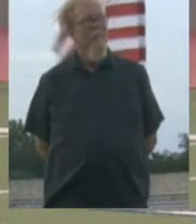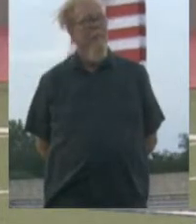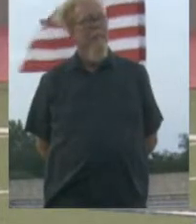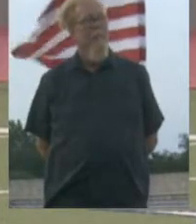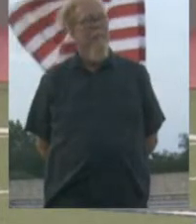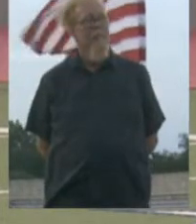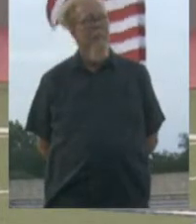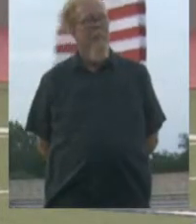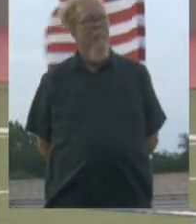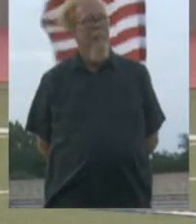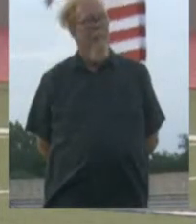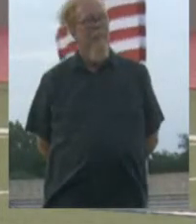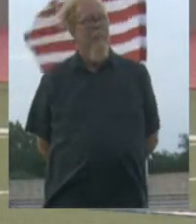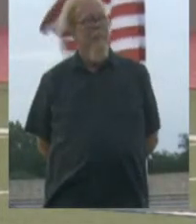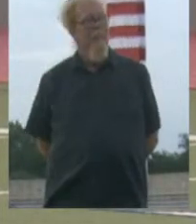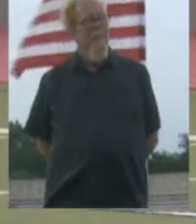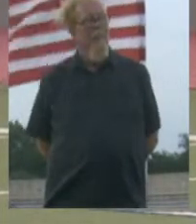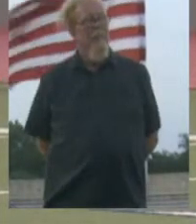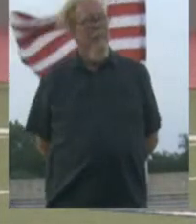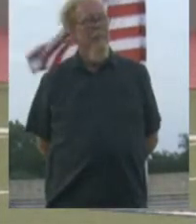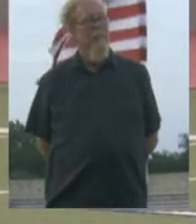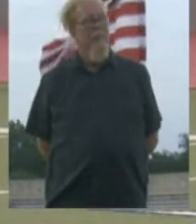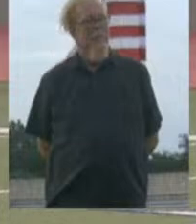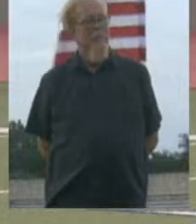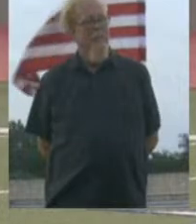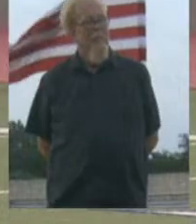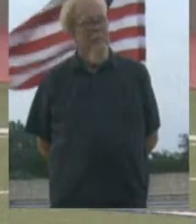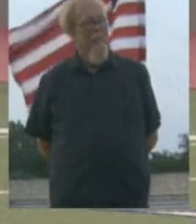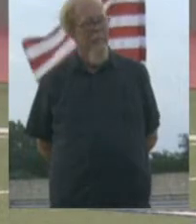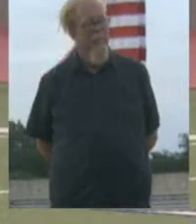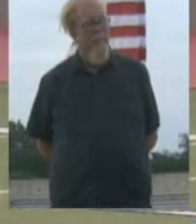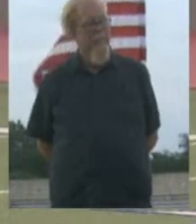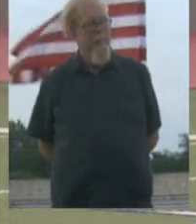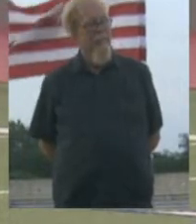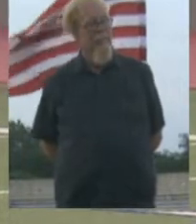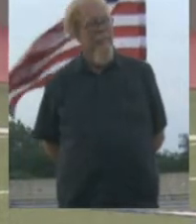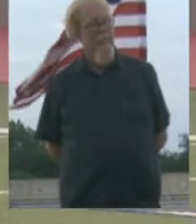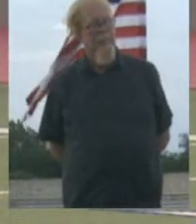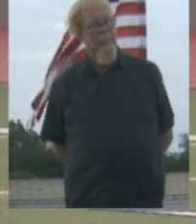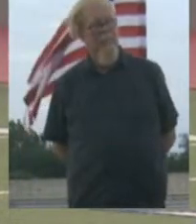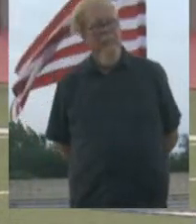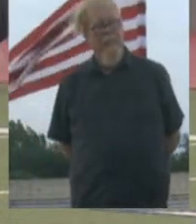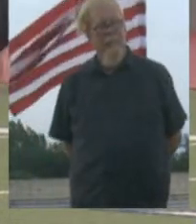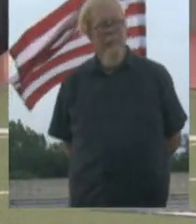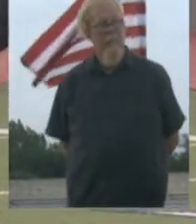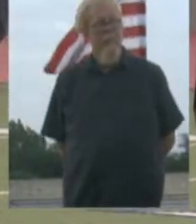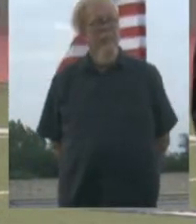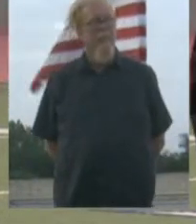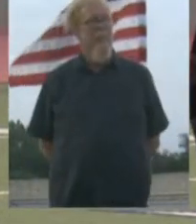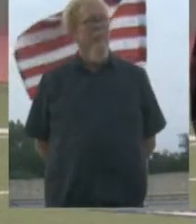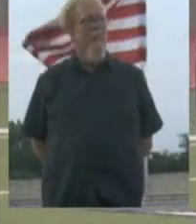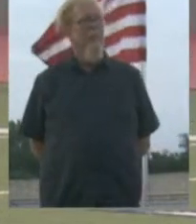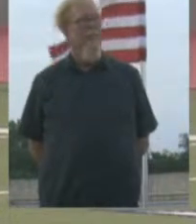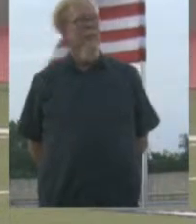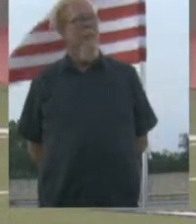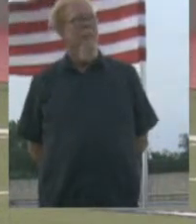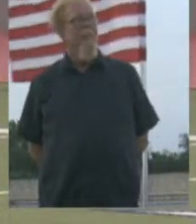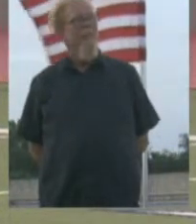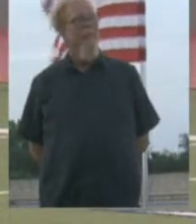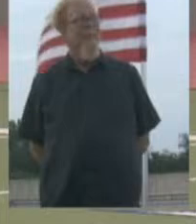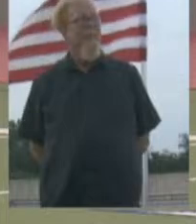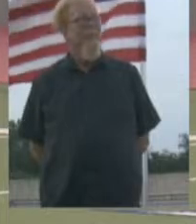Educación de Texas. Este es uno de los logros más importantes hasta ahora en la vida de estos adultos